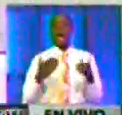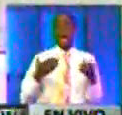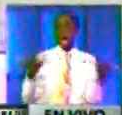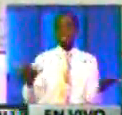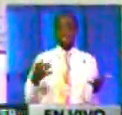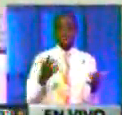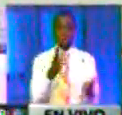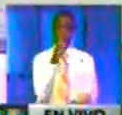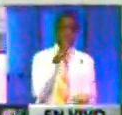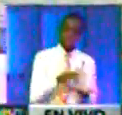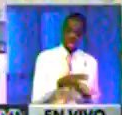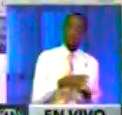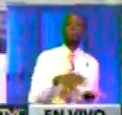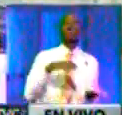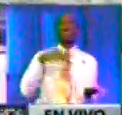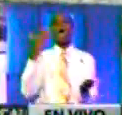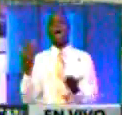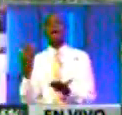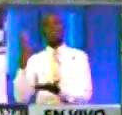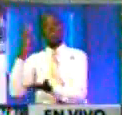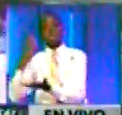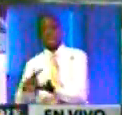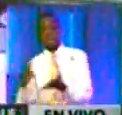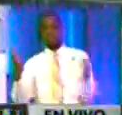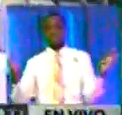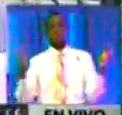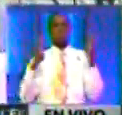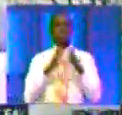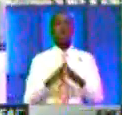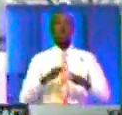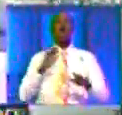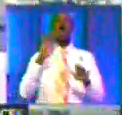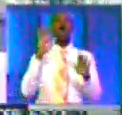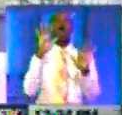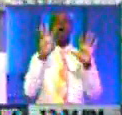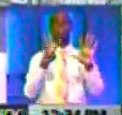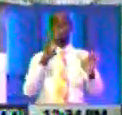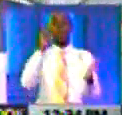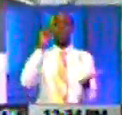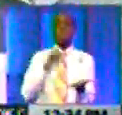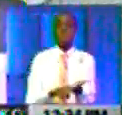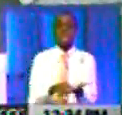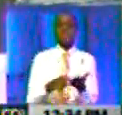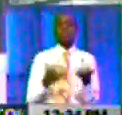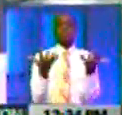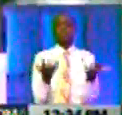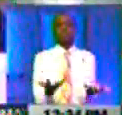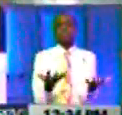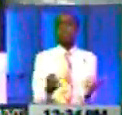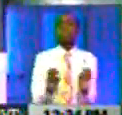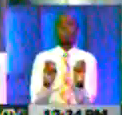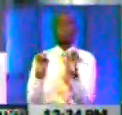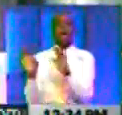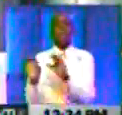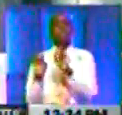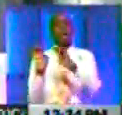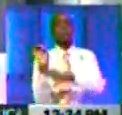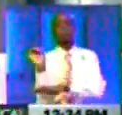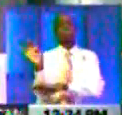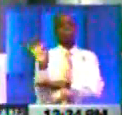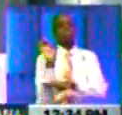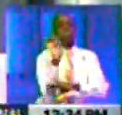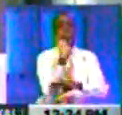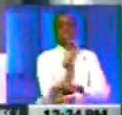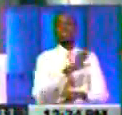toneladas de alimento balanceado para camarón que se va a poder producir en esta planta y que va, por supuesto, a satisfacer